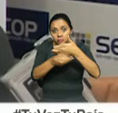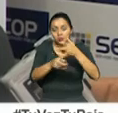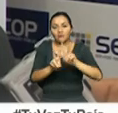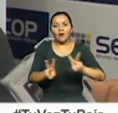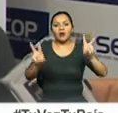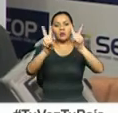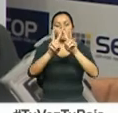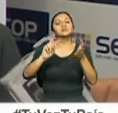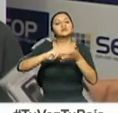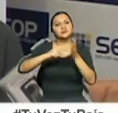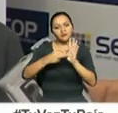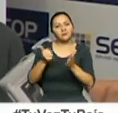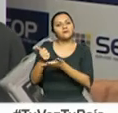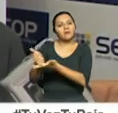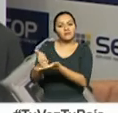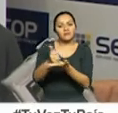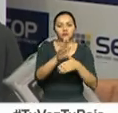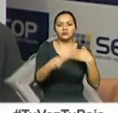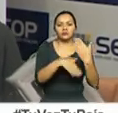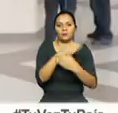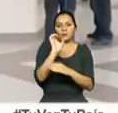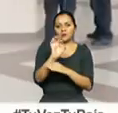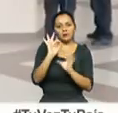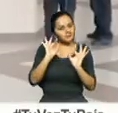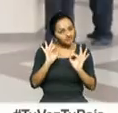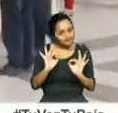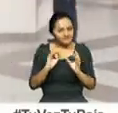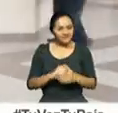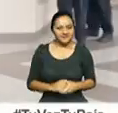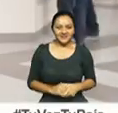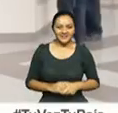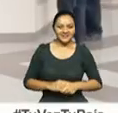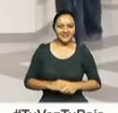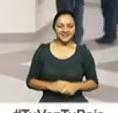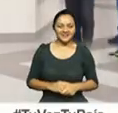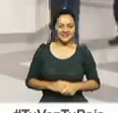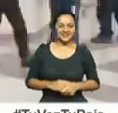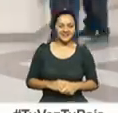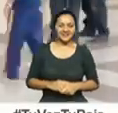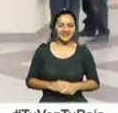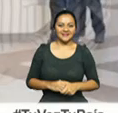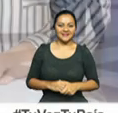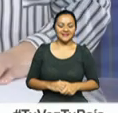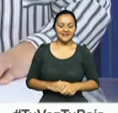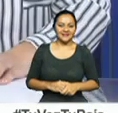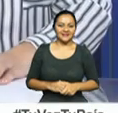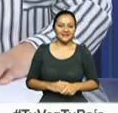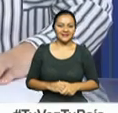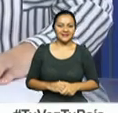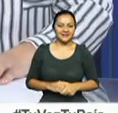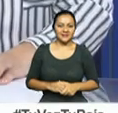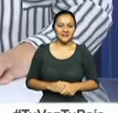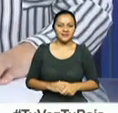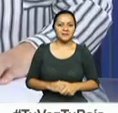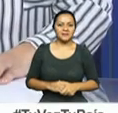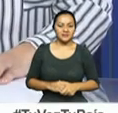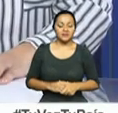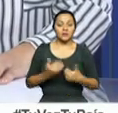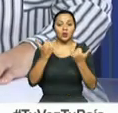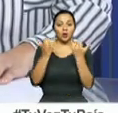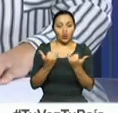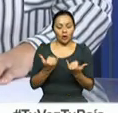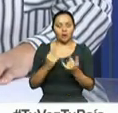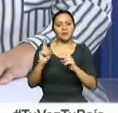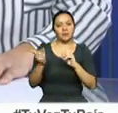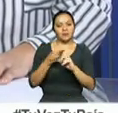duda genera beneficios para todos los ecuatorianos. Caterine Morejón, Noticiero Ciudadano. Es momento de hacer